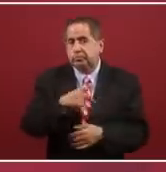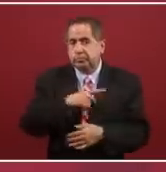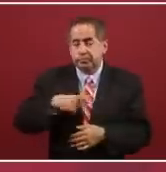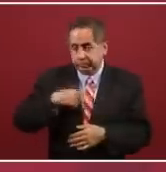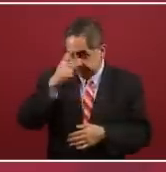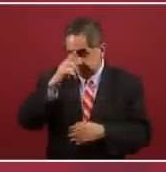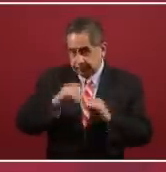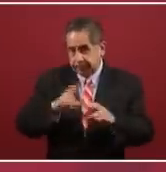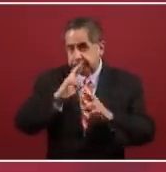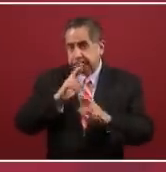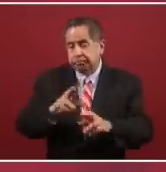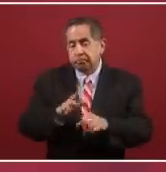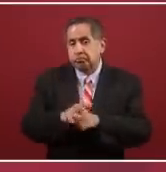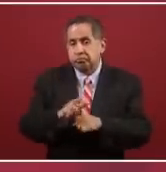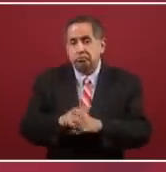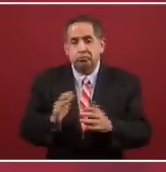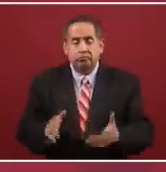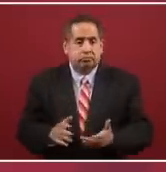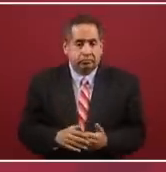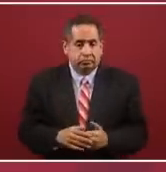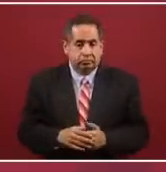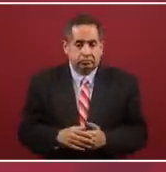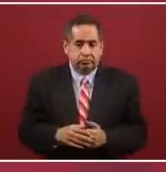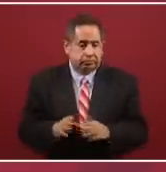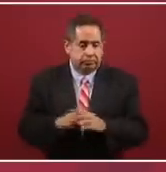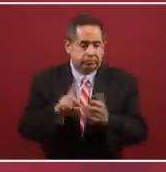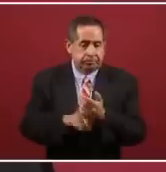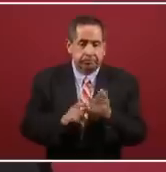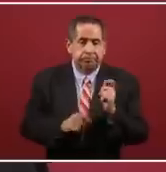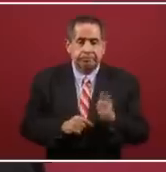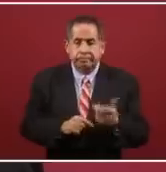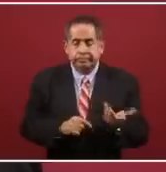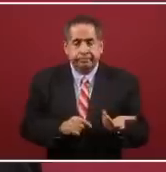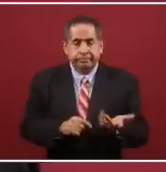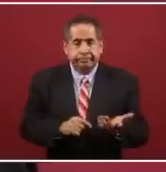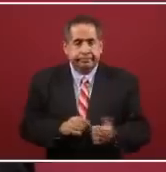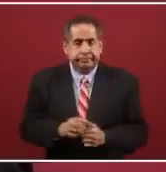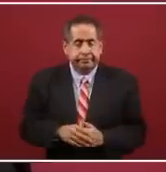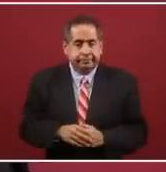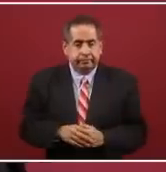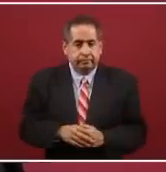tener resultados en